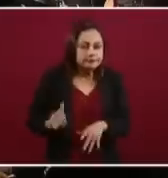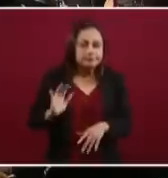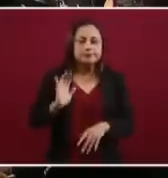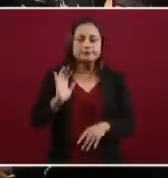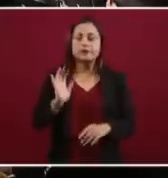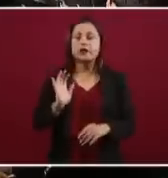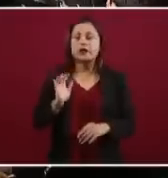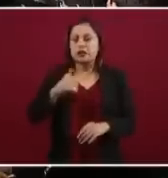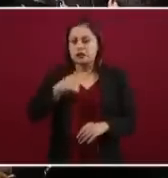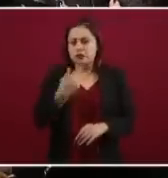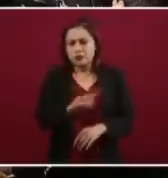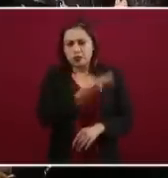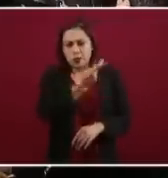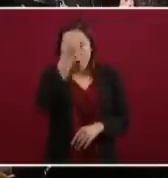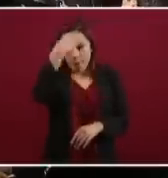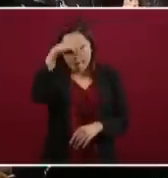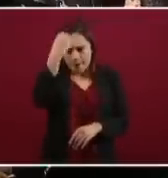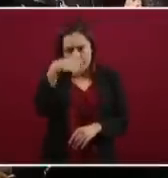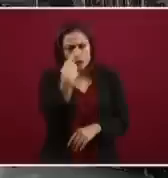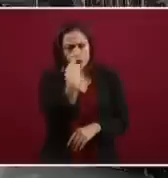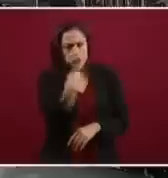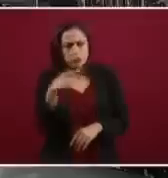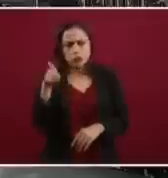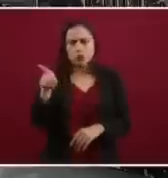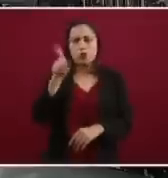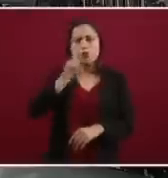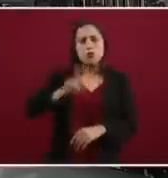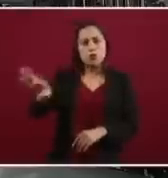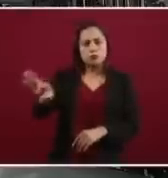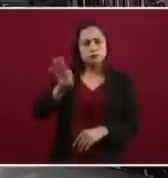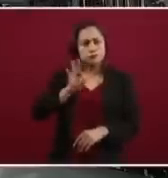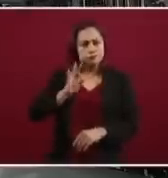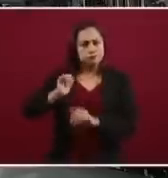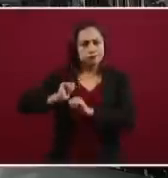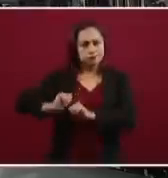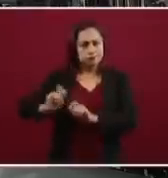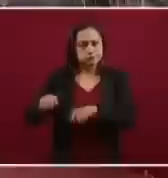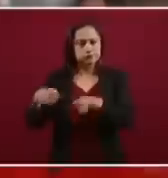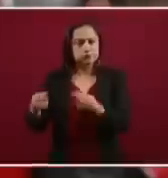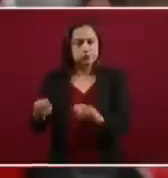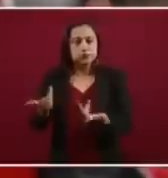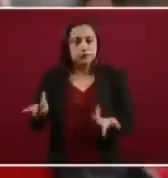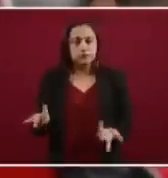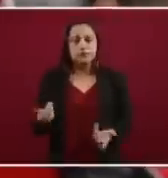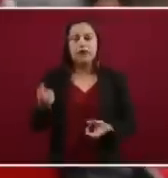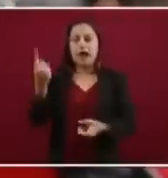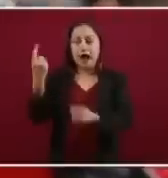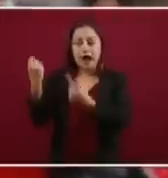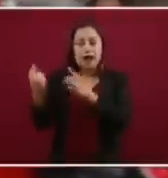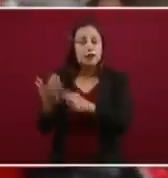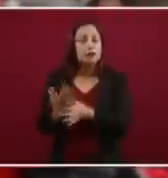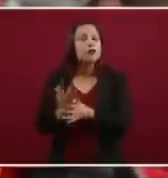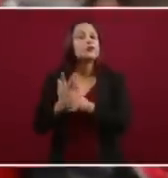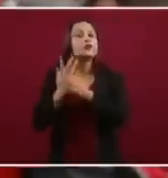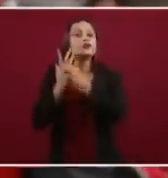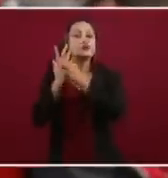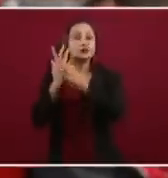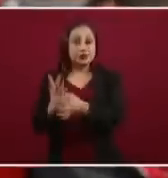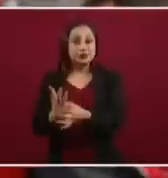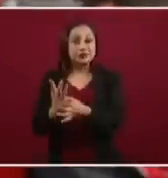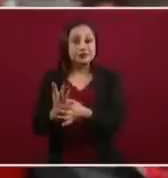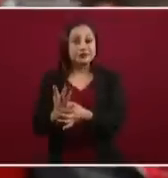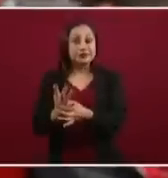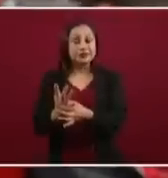con respecto a este nombramiento. También se manejó que la línea provino desde incluso la